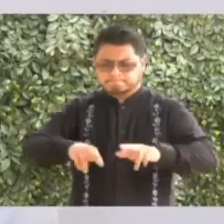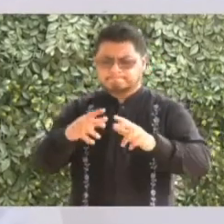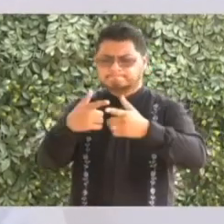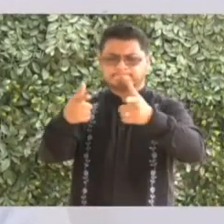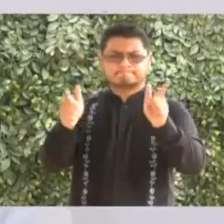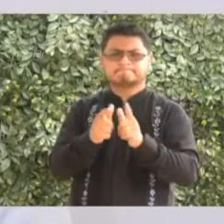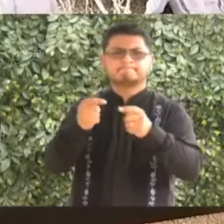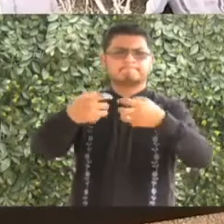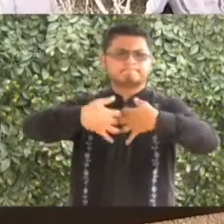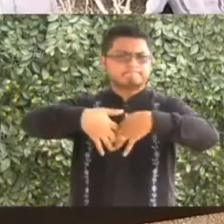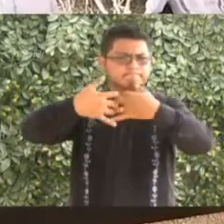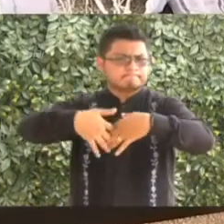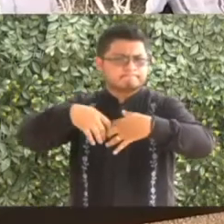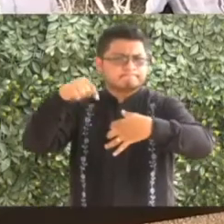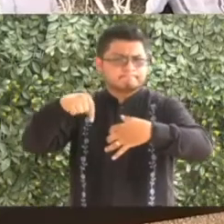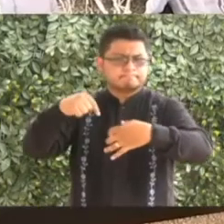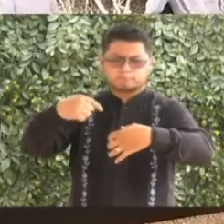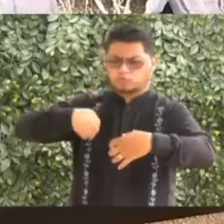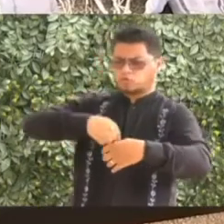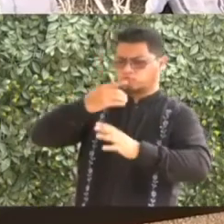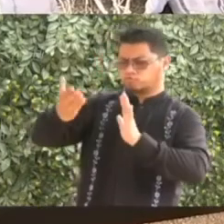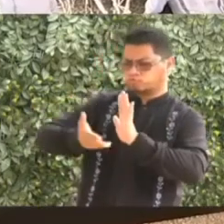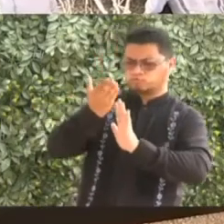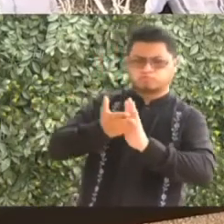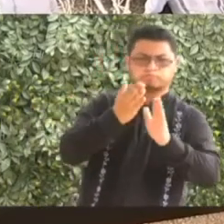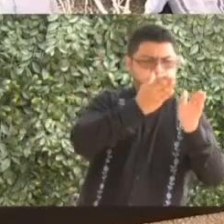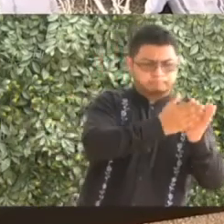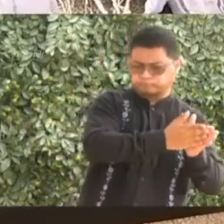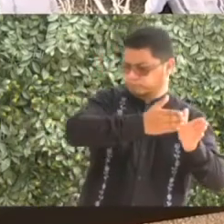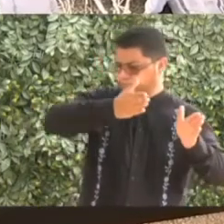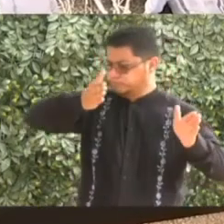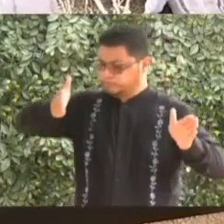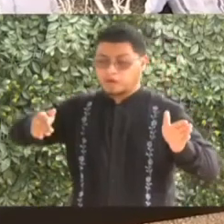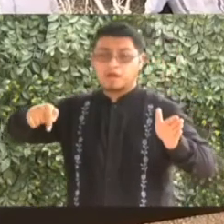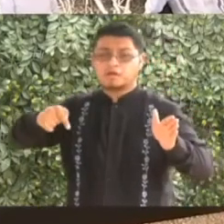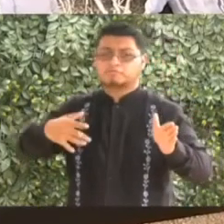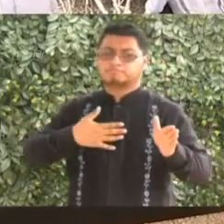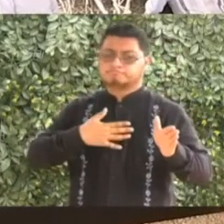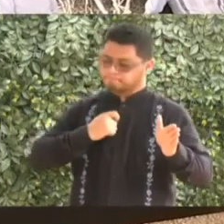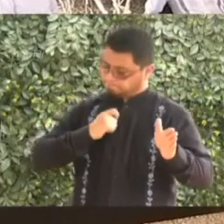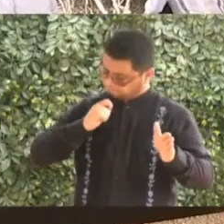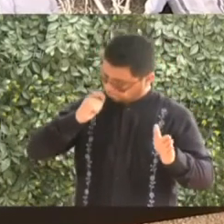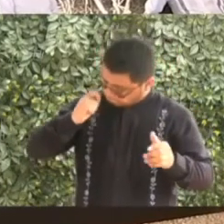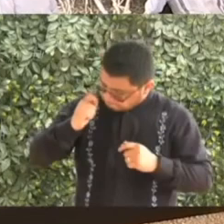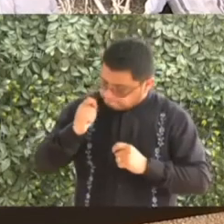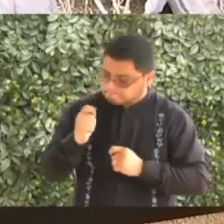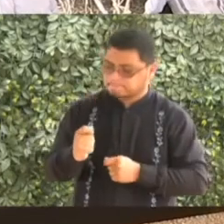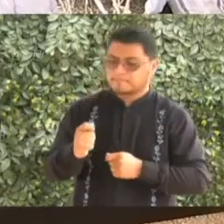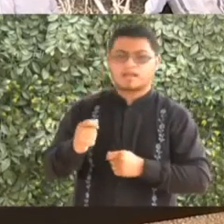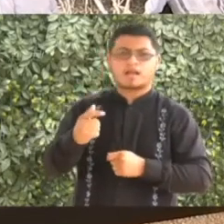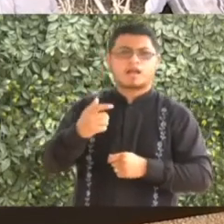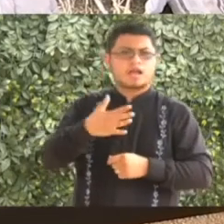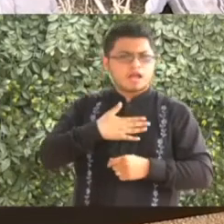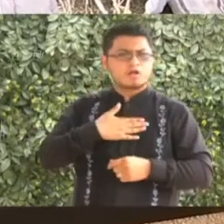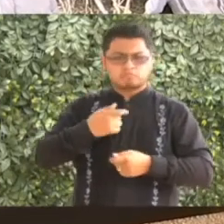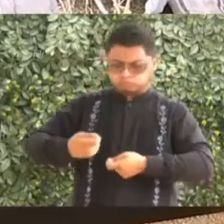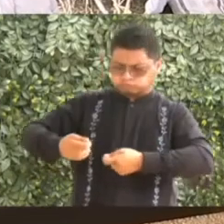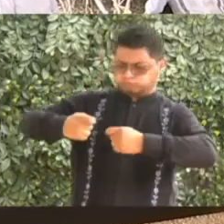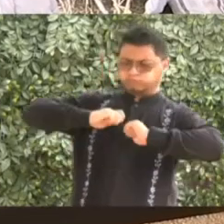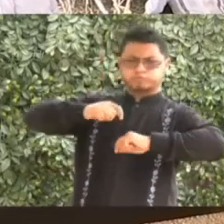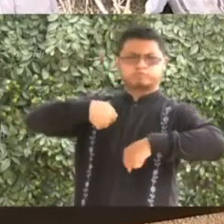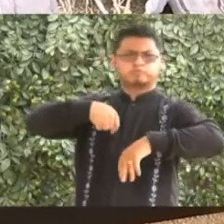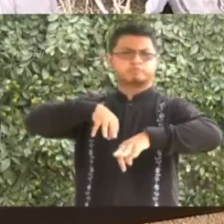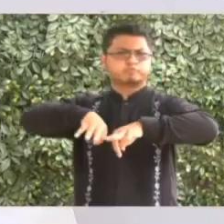ASBINDI, encargado de la construcción del tramo 3 del Tren Maya, es un honor ser partícipes de este